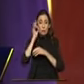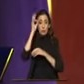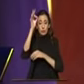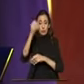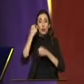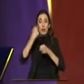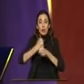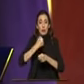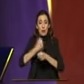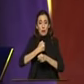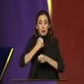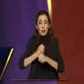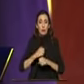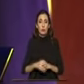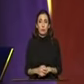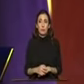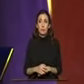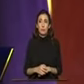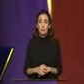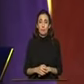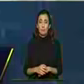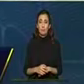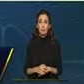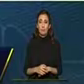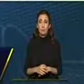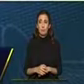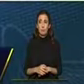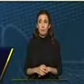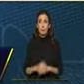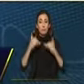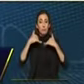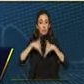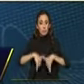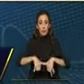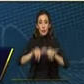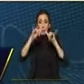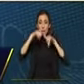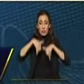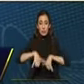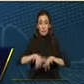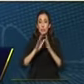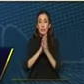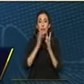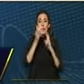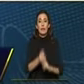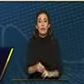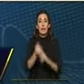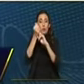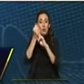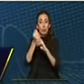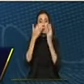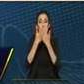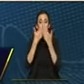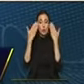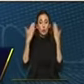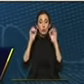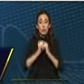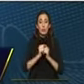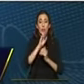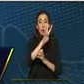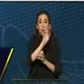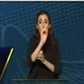trabajo, empleo y oportunidades. En la línea de seguir llevando recursos a la economía, incrementaremos en